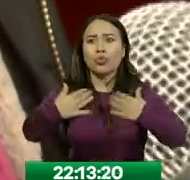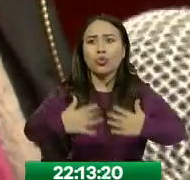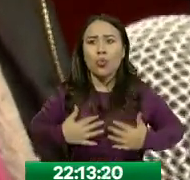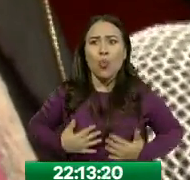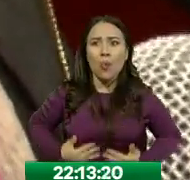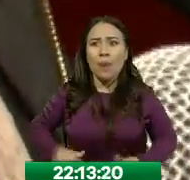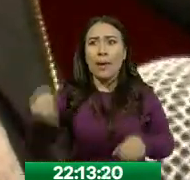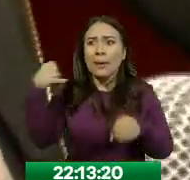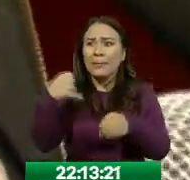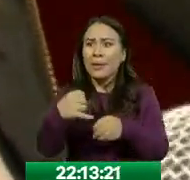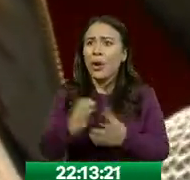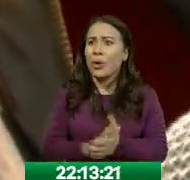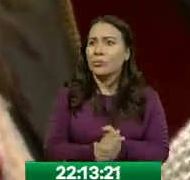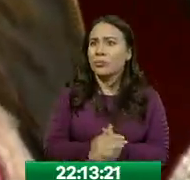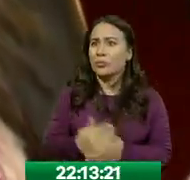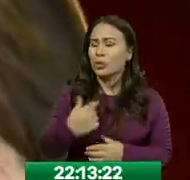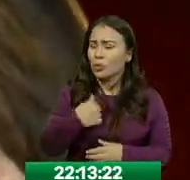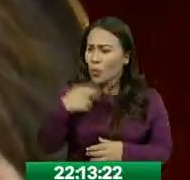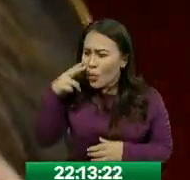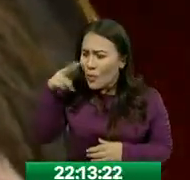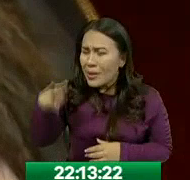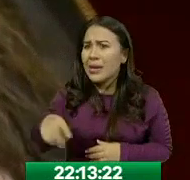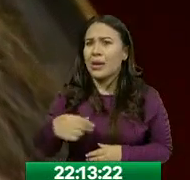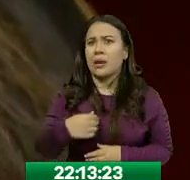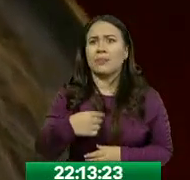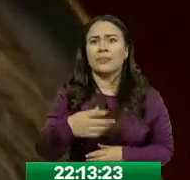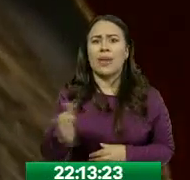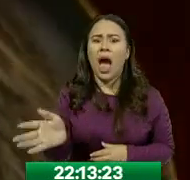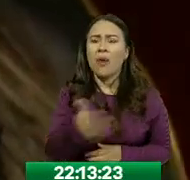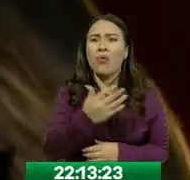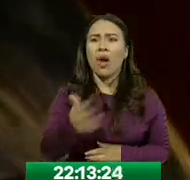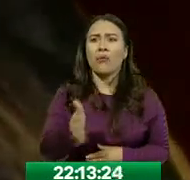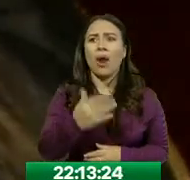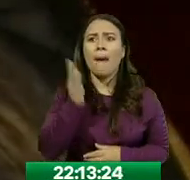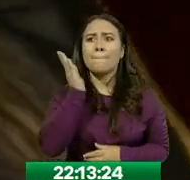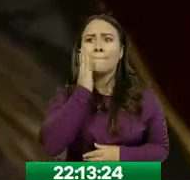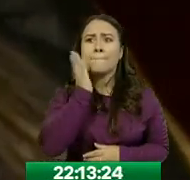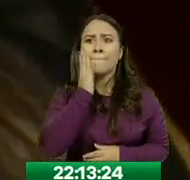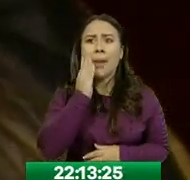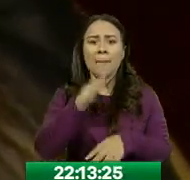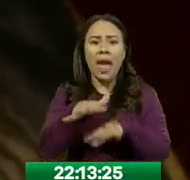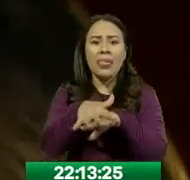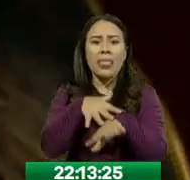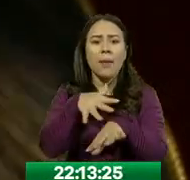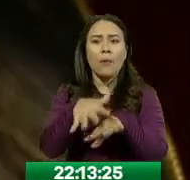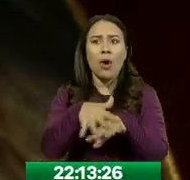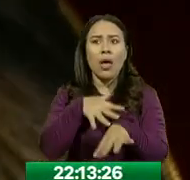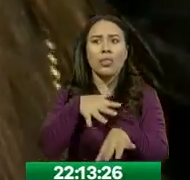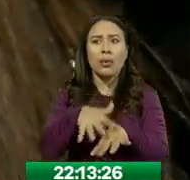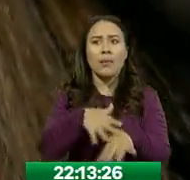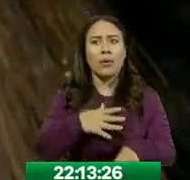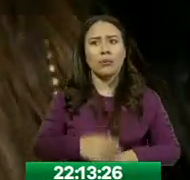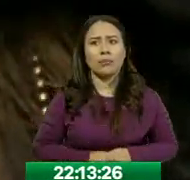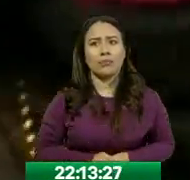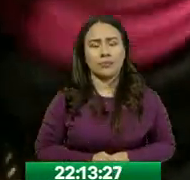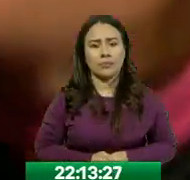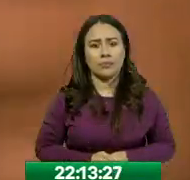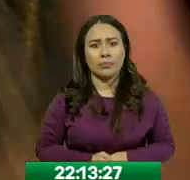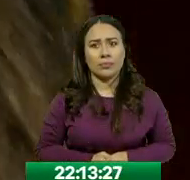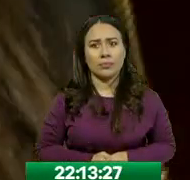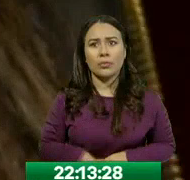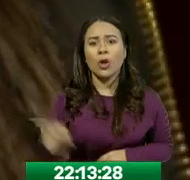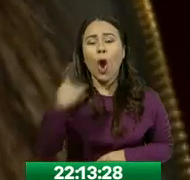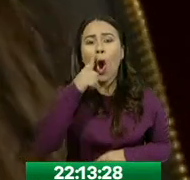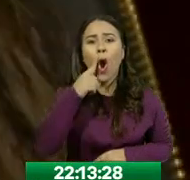ñaña? Solita, dice, me estoy bañando, pero andate. Me decía, andate, porque mi mami se demora, andate. Y ese viejo estaba